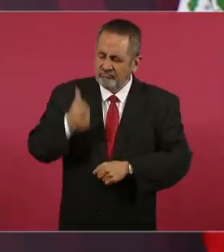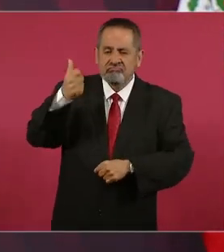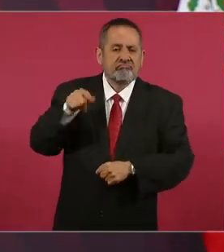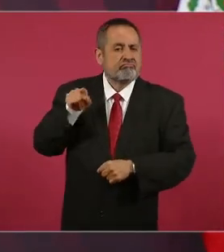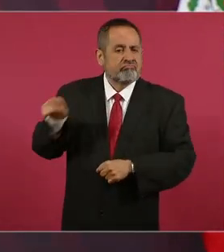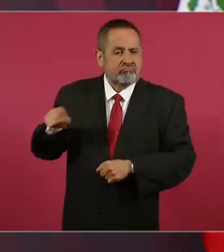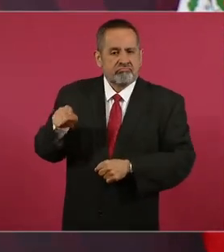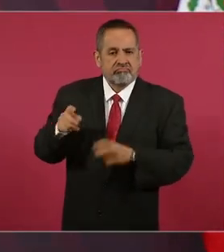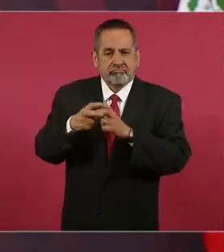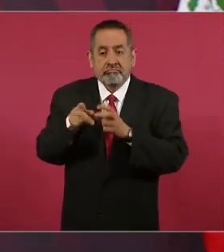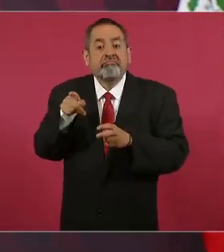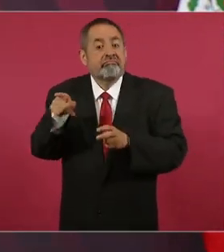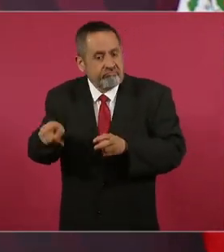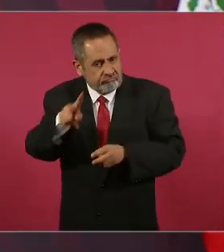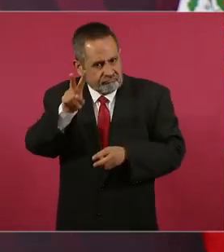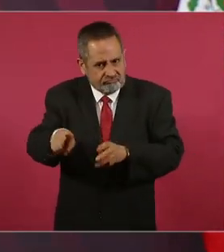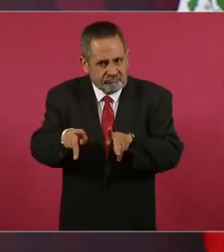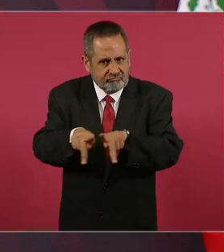y era periodista